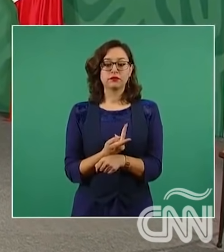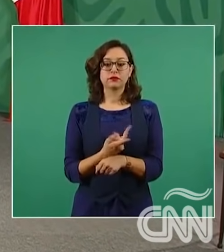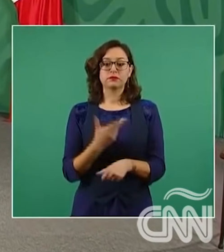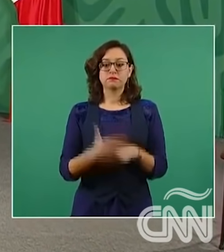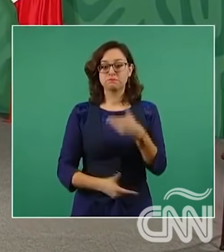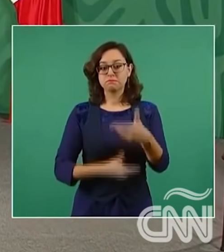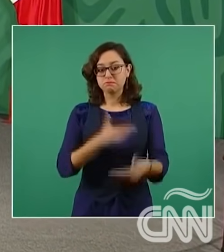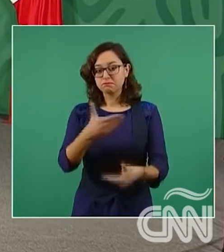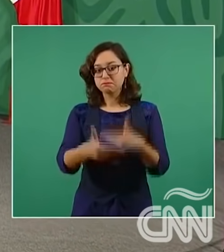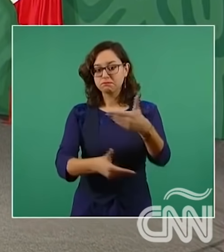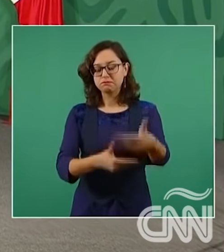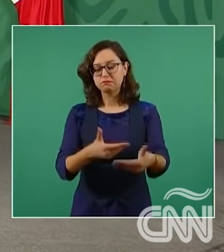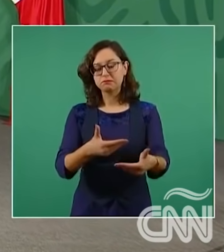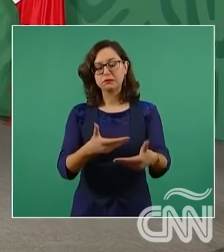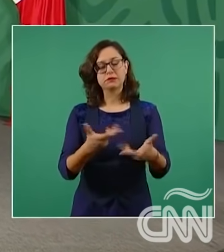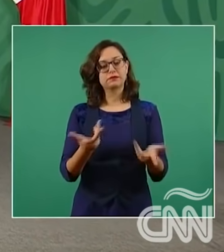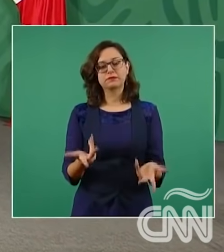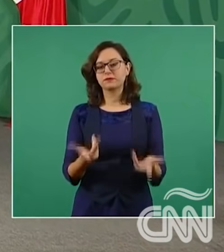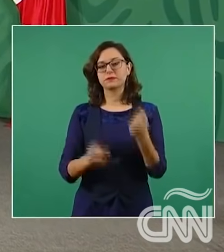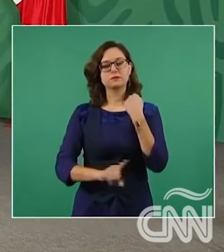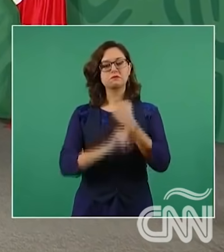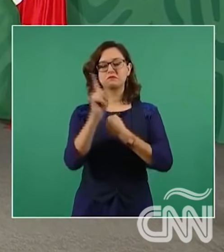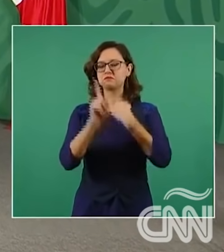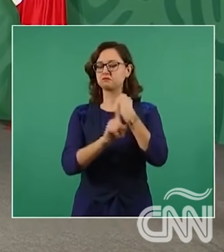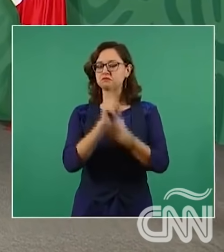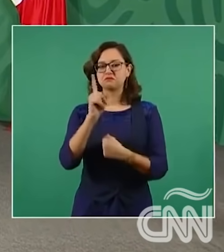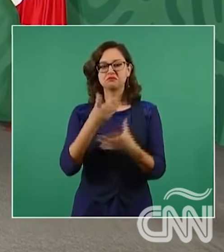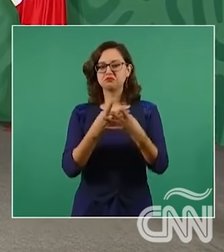da resultados.